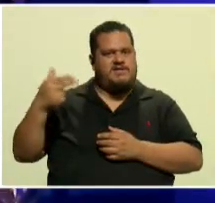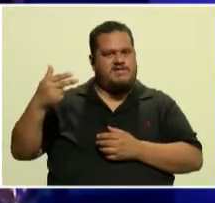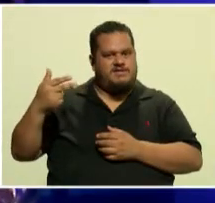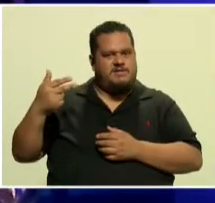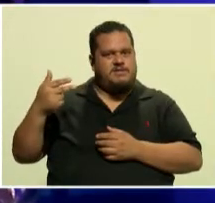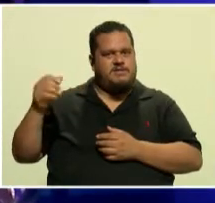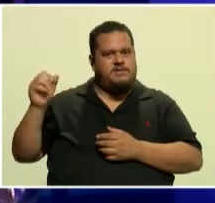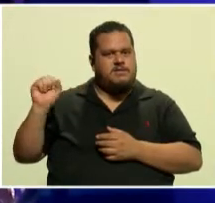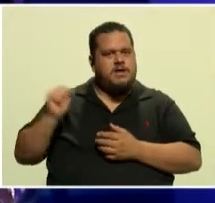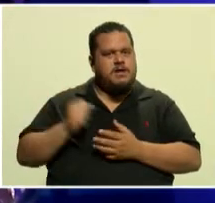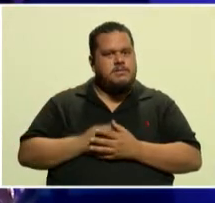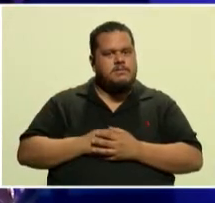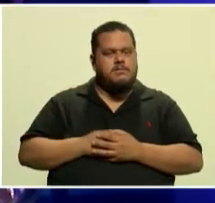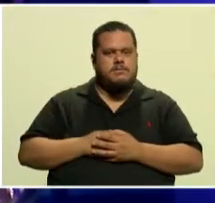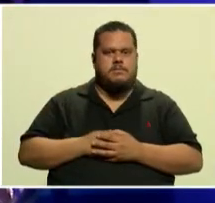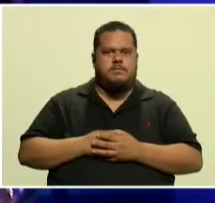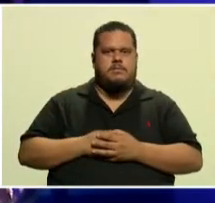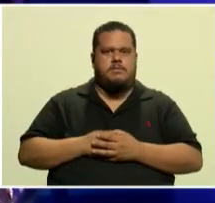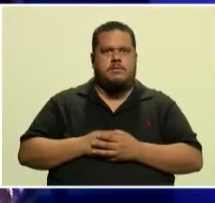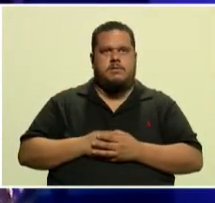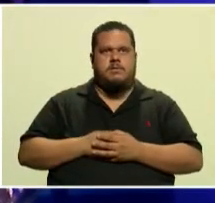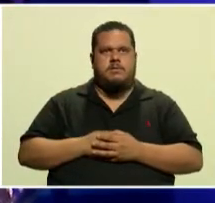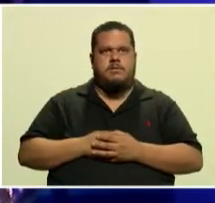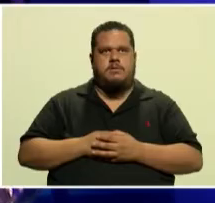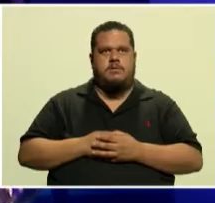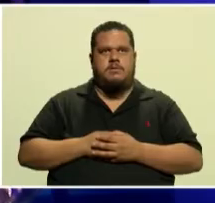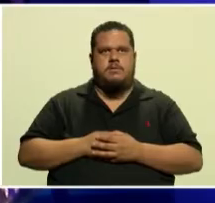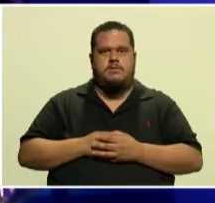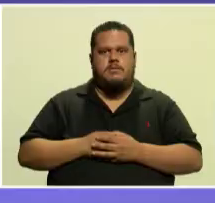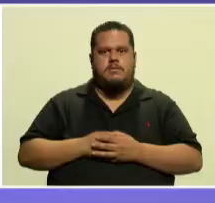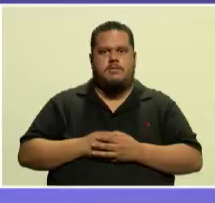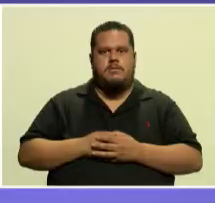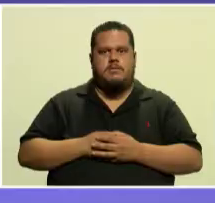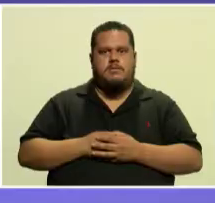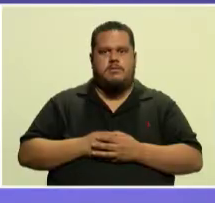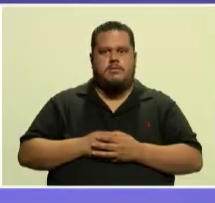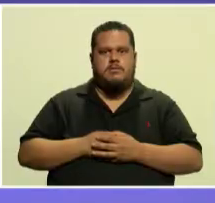Xiang. Chen. Dígalo usted.